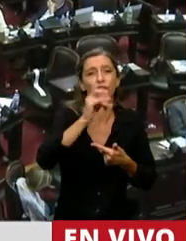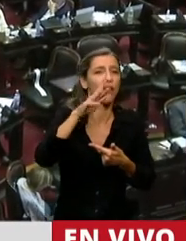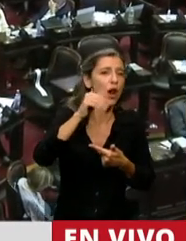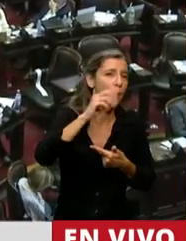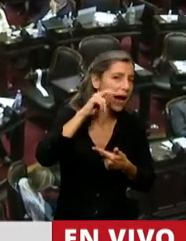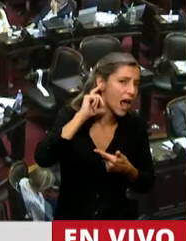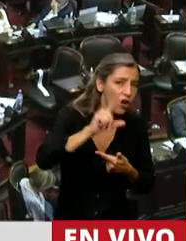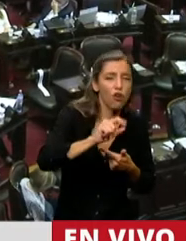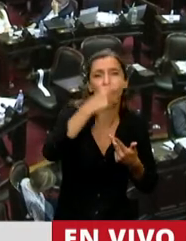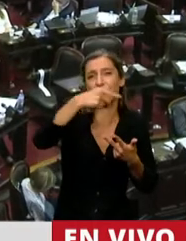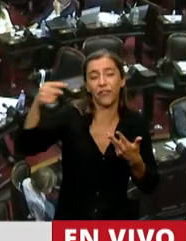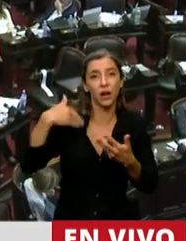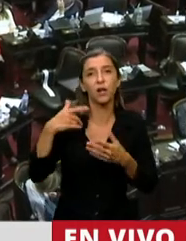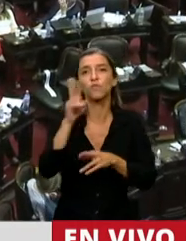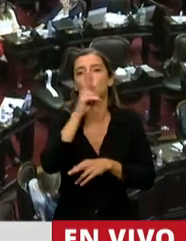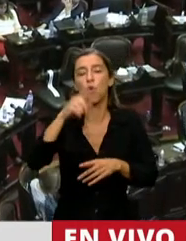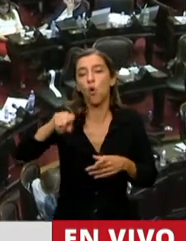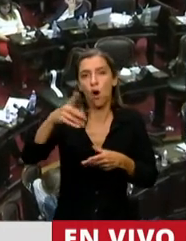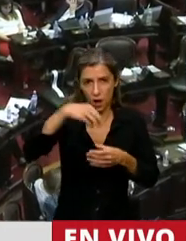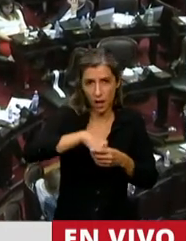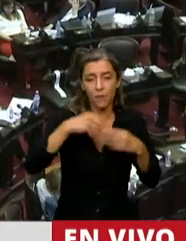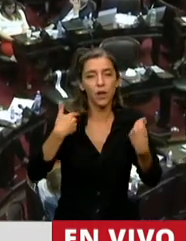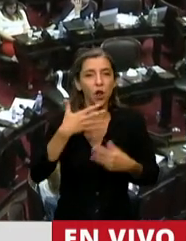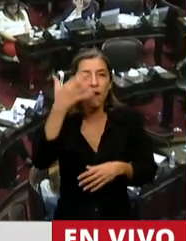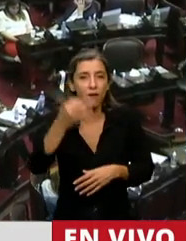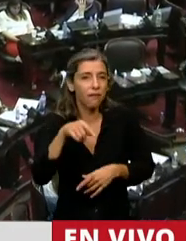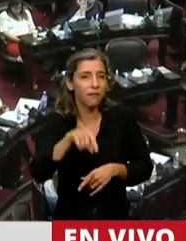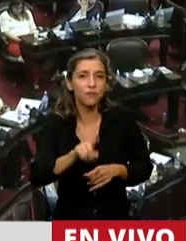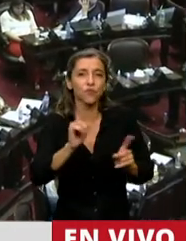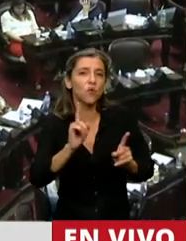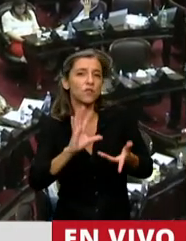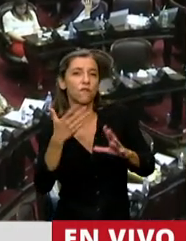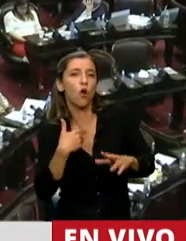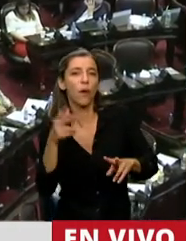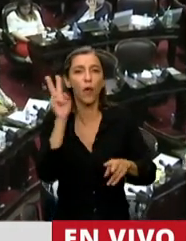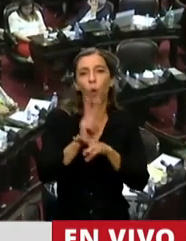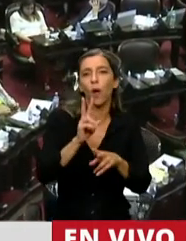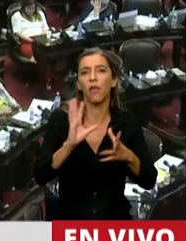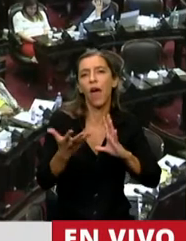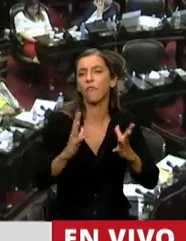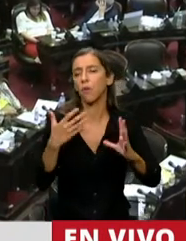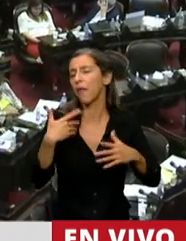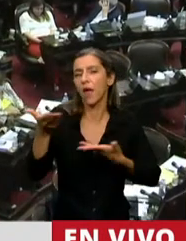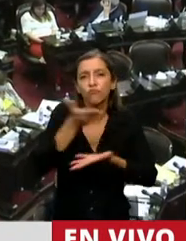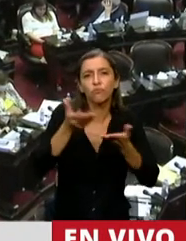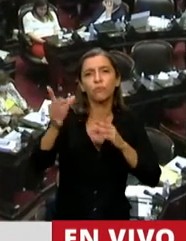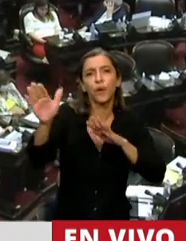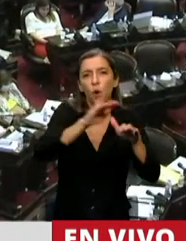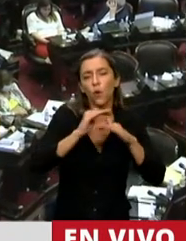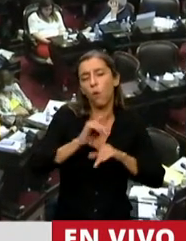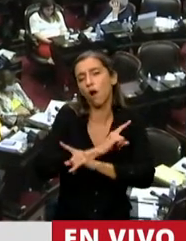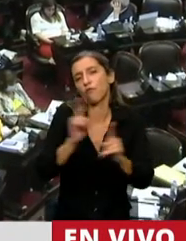decíamos, es una carrera de obstáculos, no es la economía del cuidado, es dónde, cómo trabajamos. Miren, en el mundo